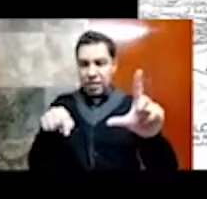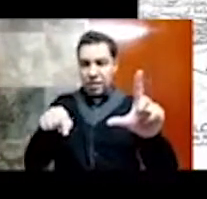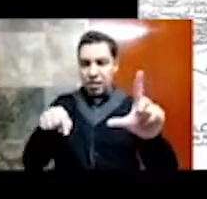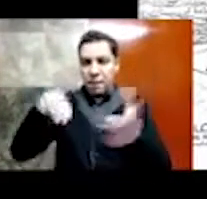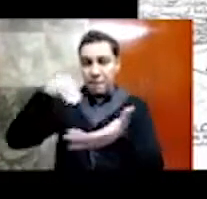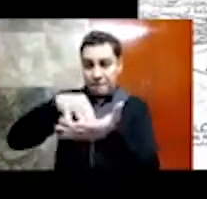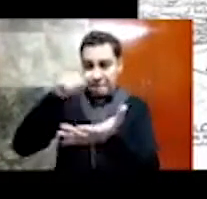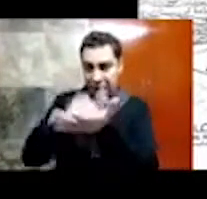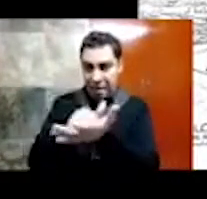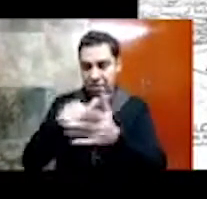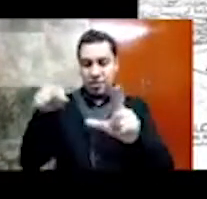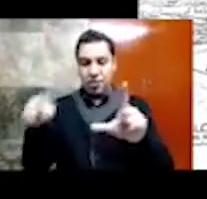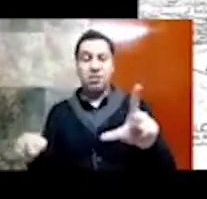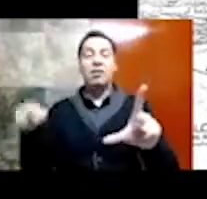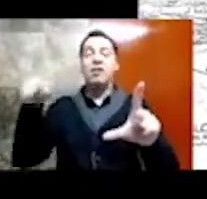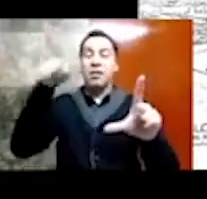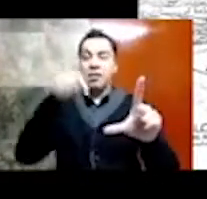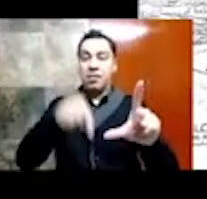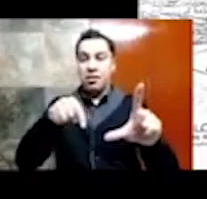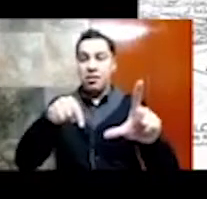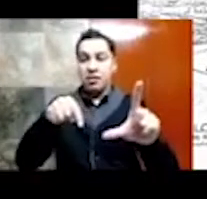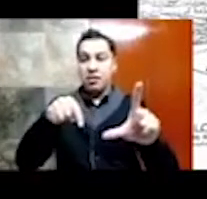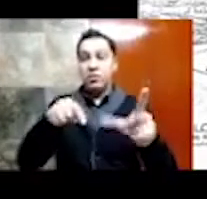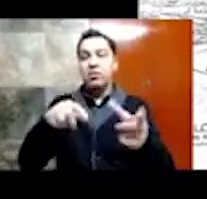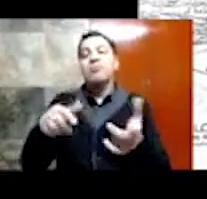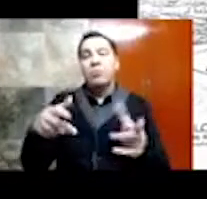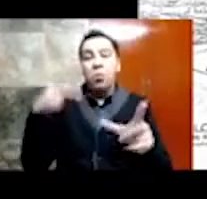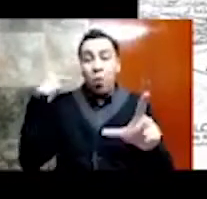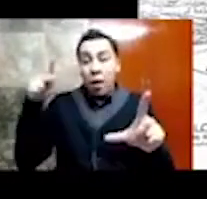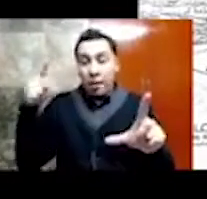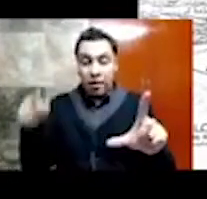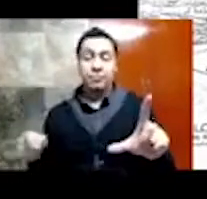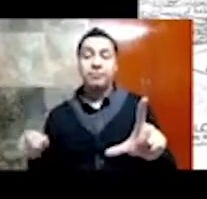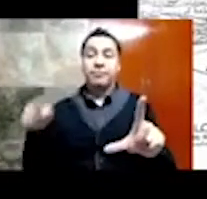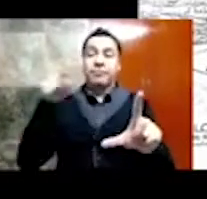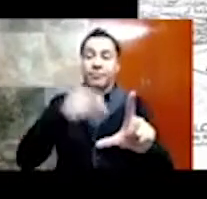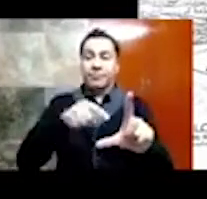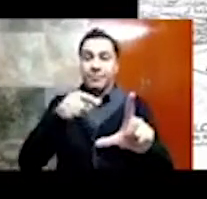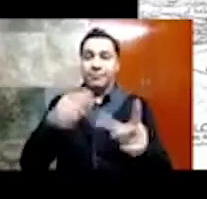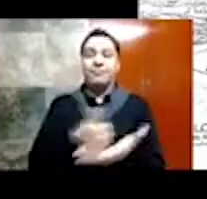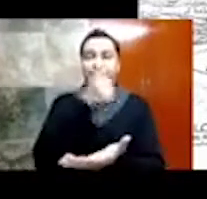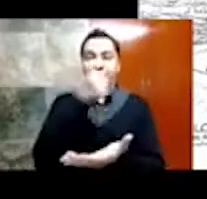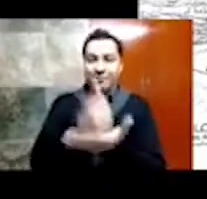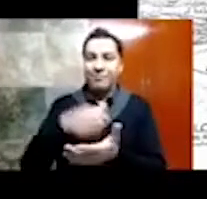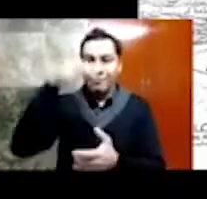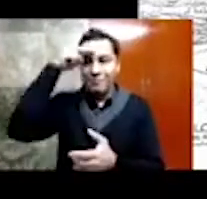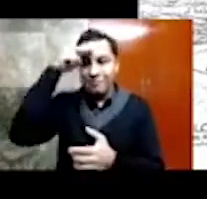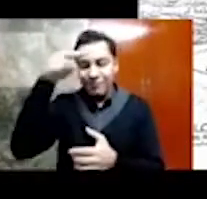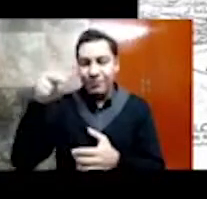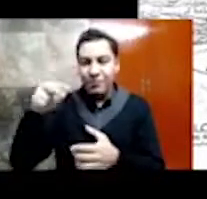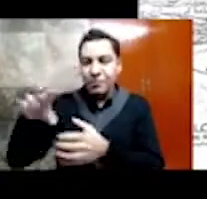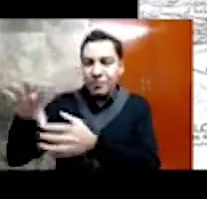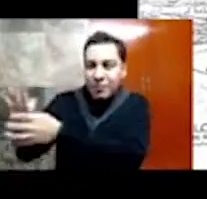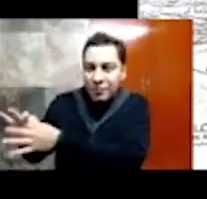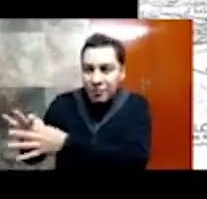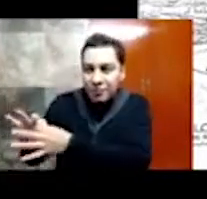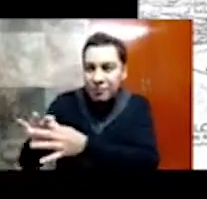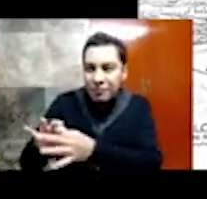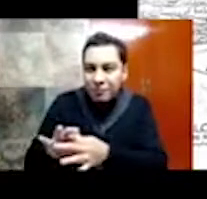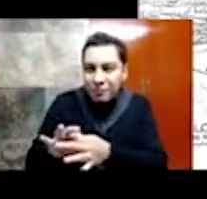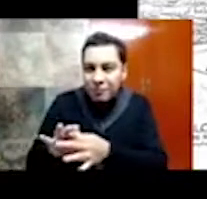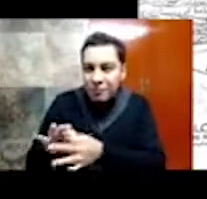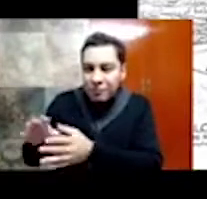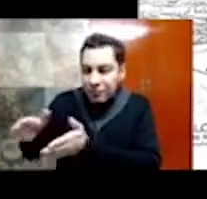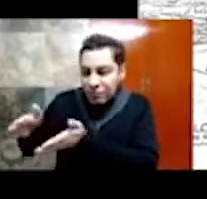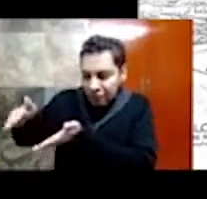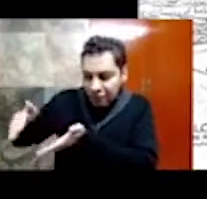y otros sitios cercanos a la cuenca, dentro del centro de México, van a ocupar